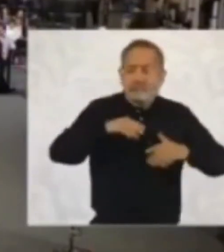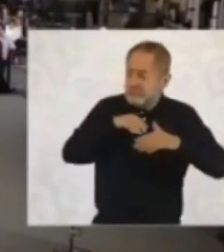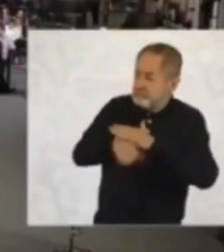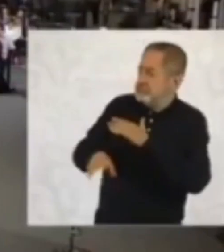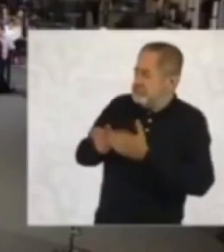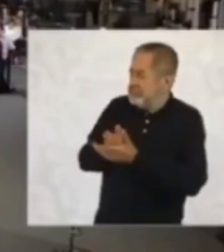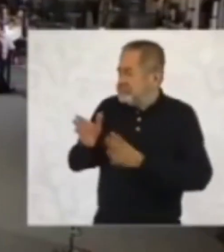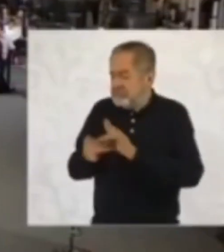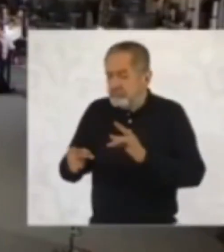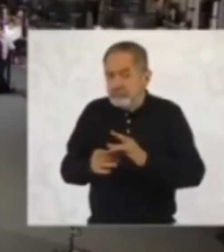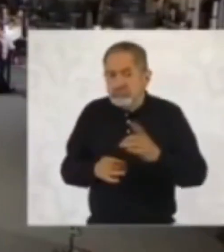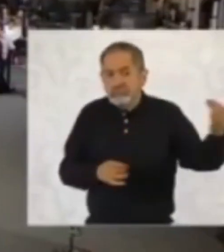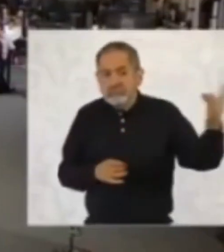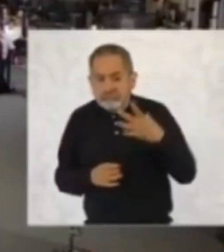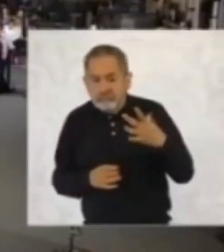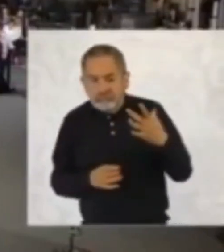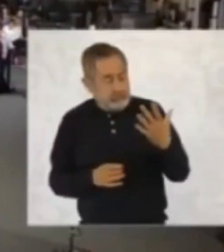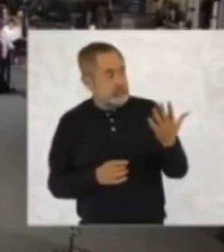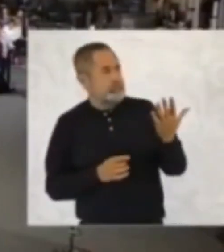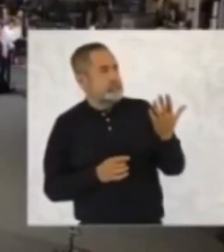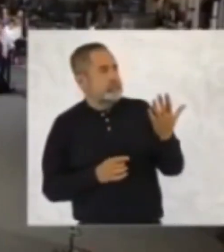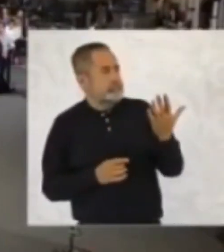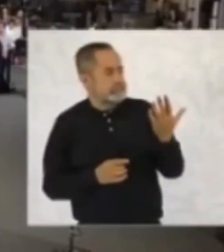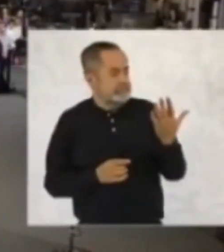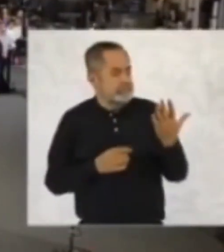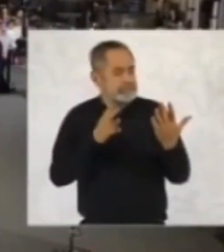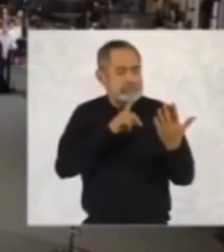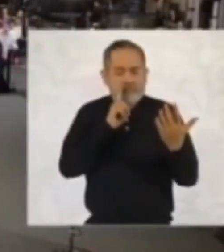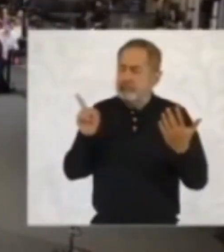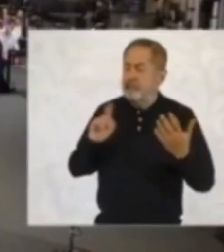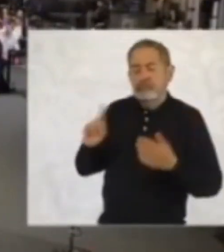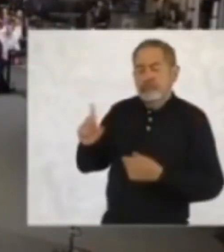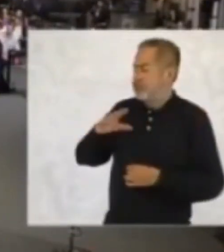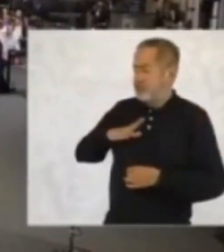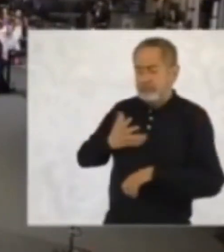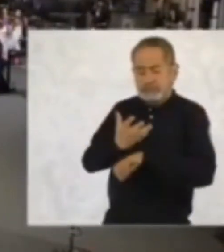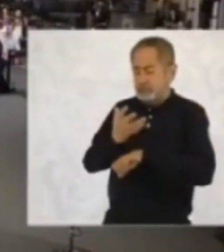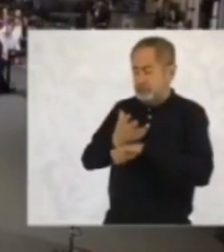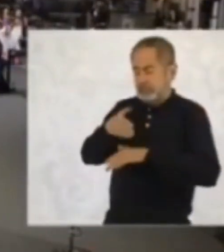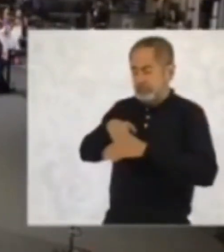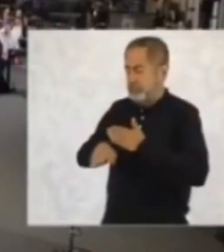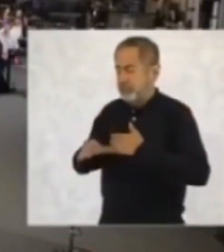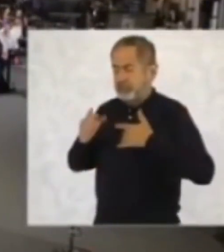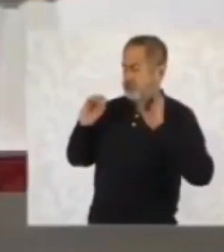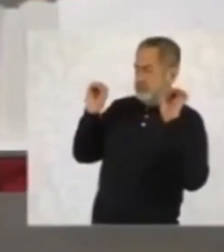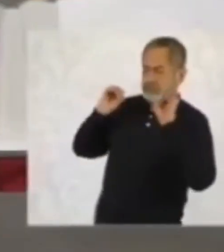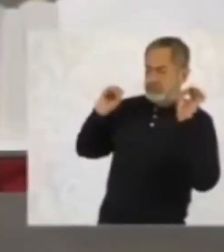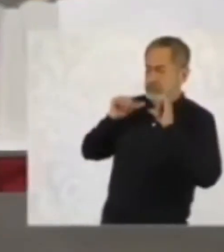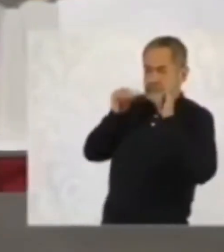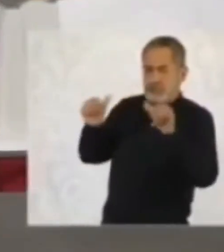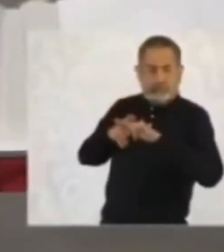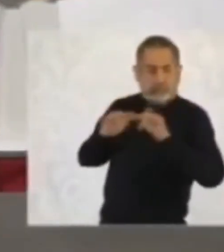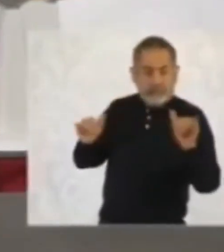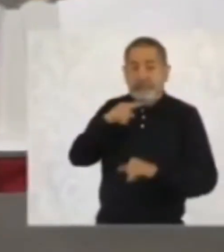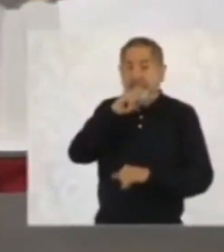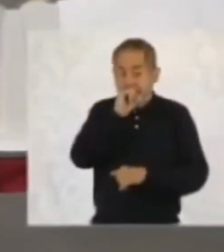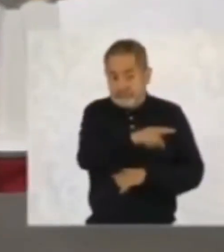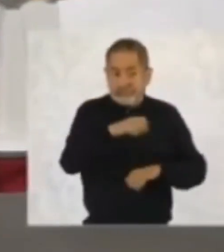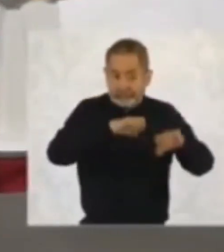Y en ese momento, nosotros nos enteramos por las redes sociales, la propia embajada